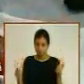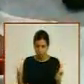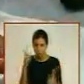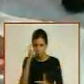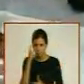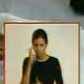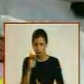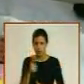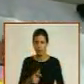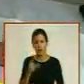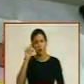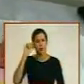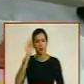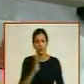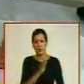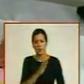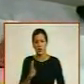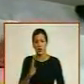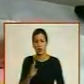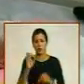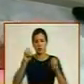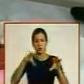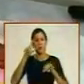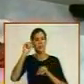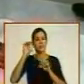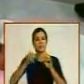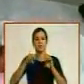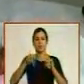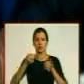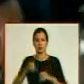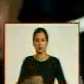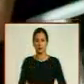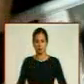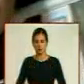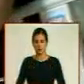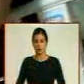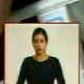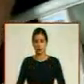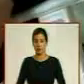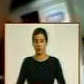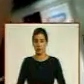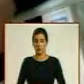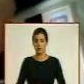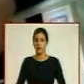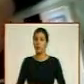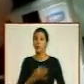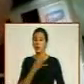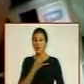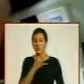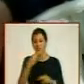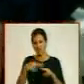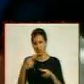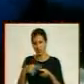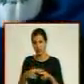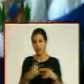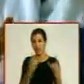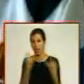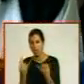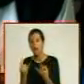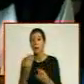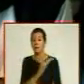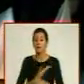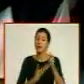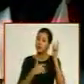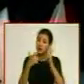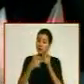amor. Dios me la bendiga, me la cuide, me la favorezca, mi vida linda. Conquistado por la inocencia de los niños, el presidente Chávez